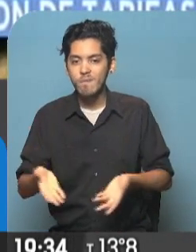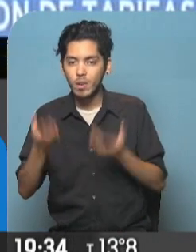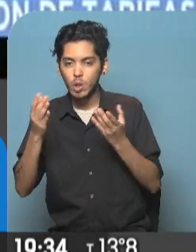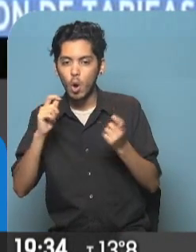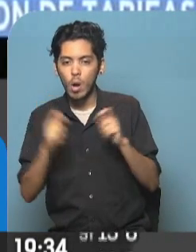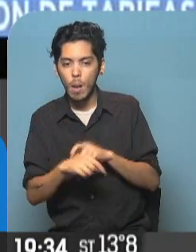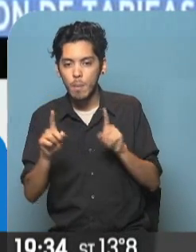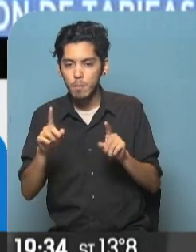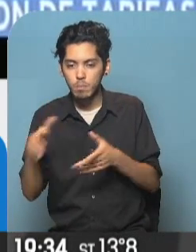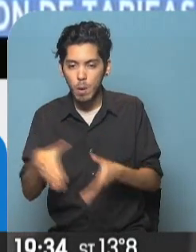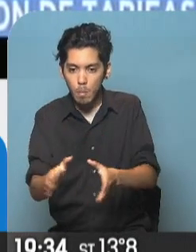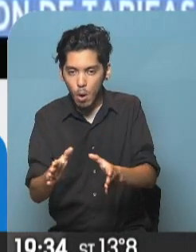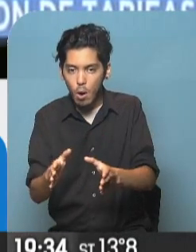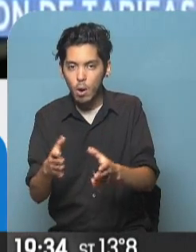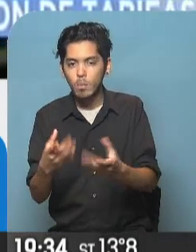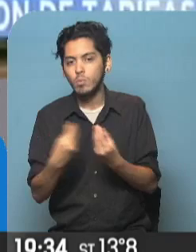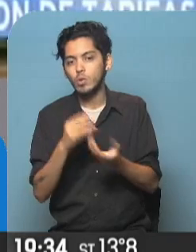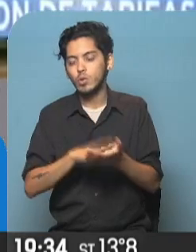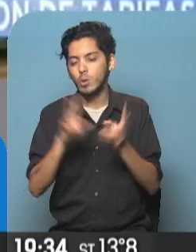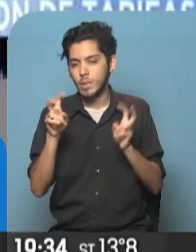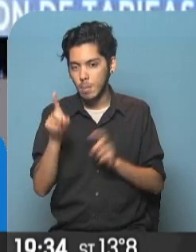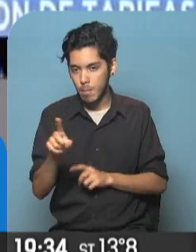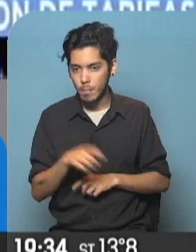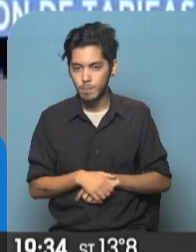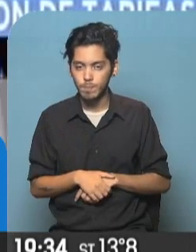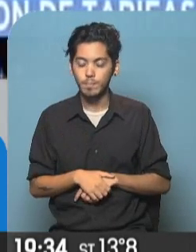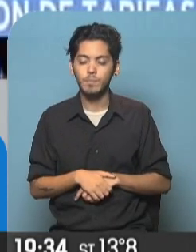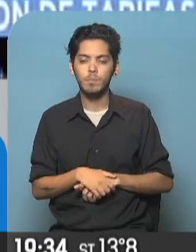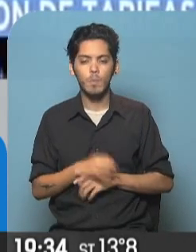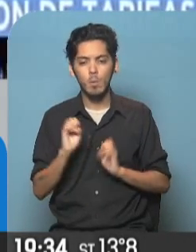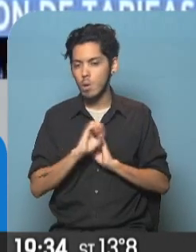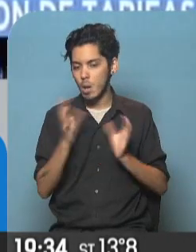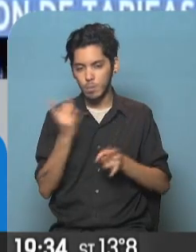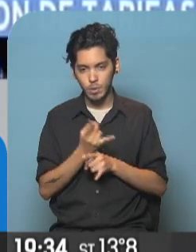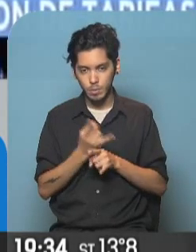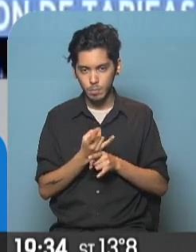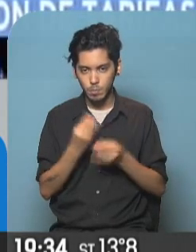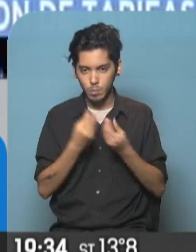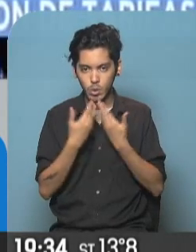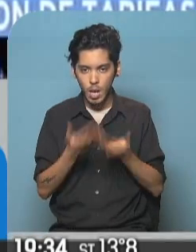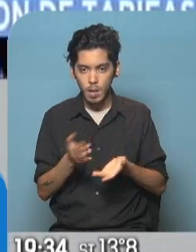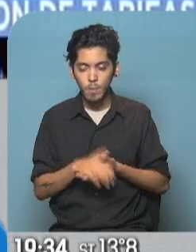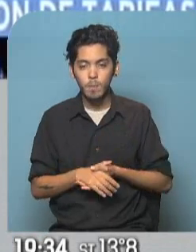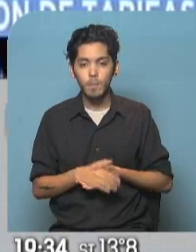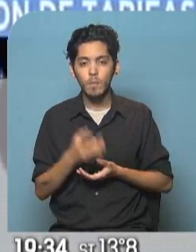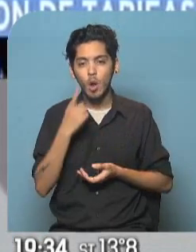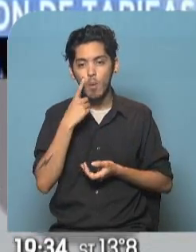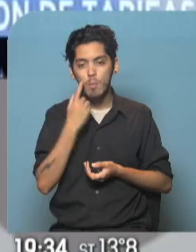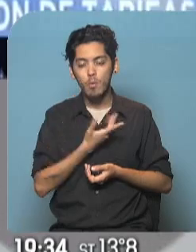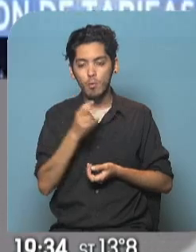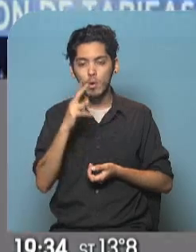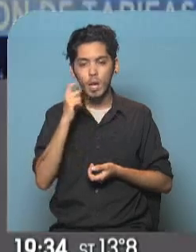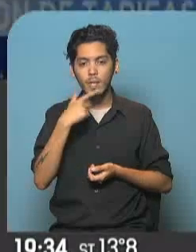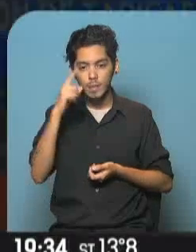giro en ese sentido entonces mucho va a tener que ver con eso federico muy claro como es evitar muchísimas gracias plaza federico furiase es